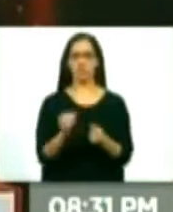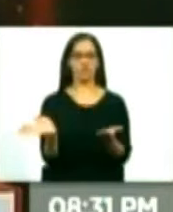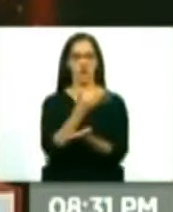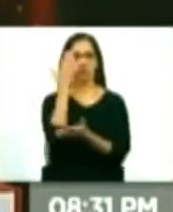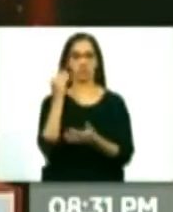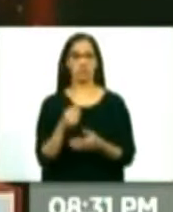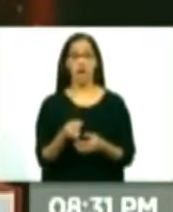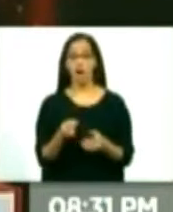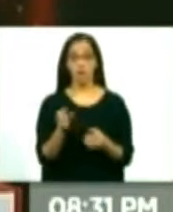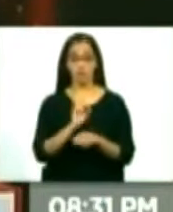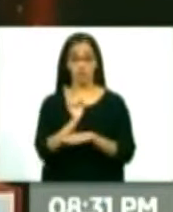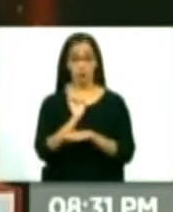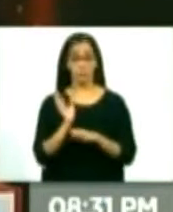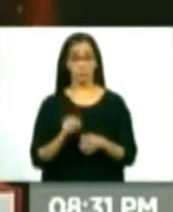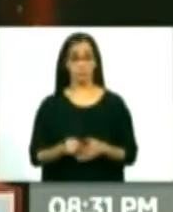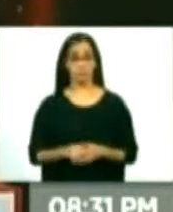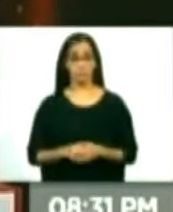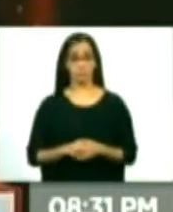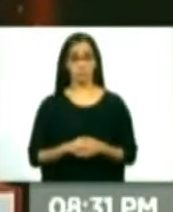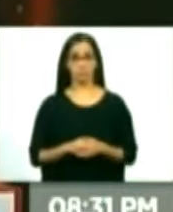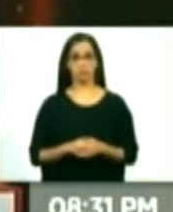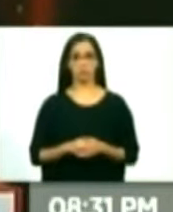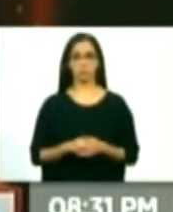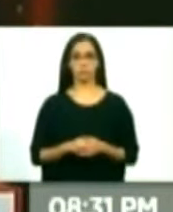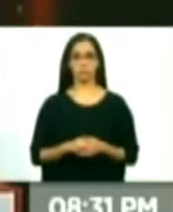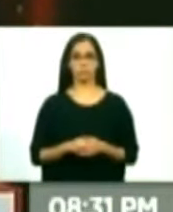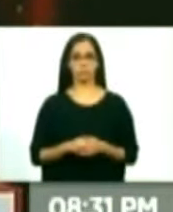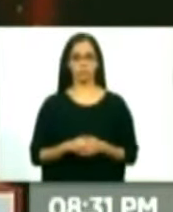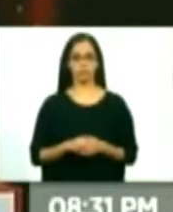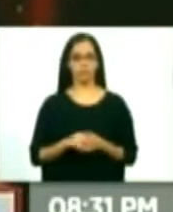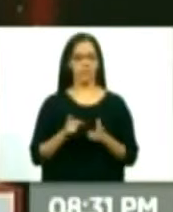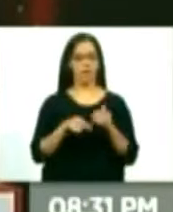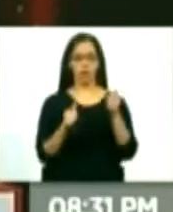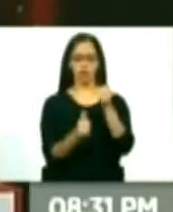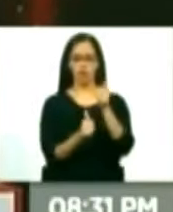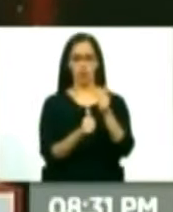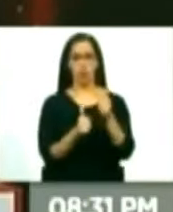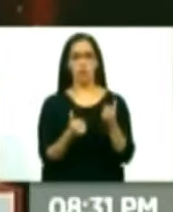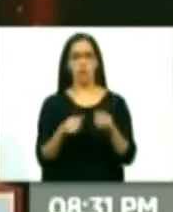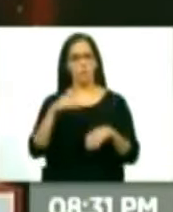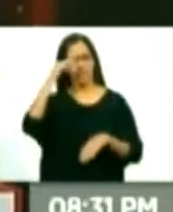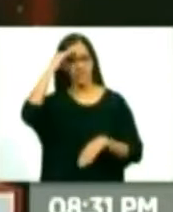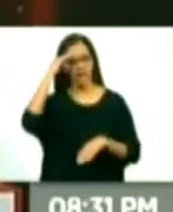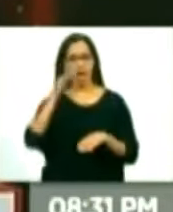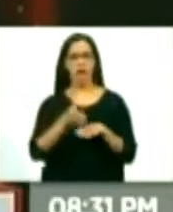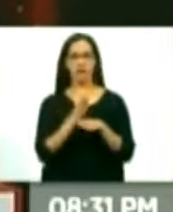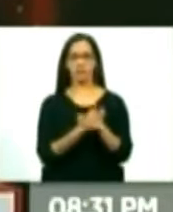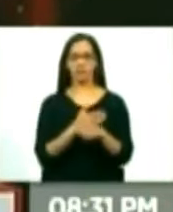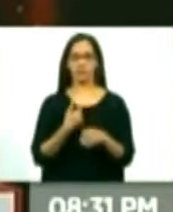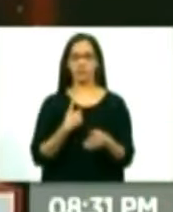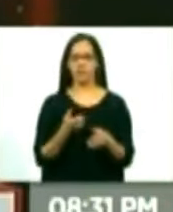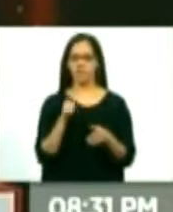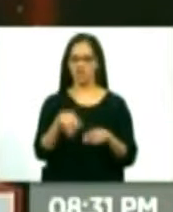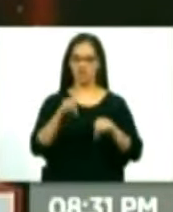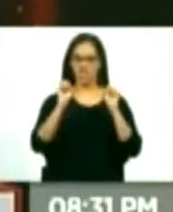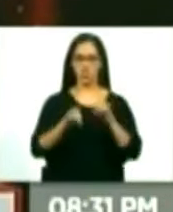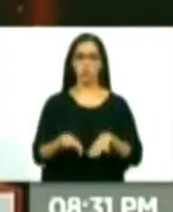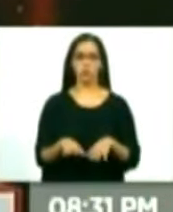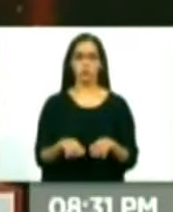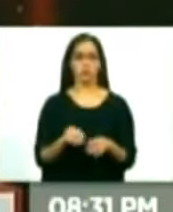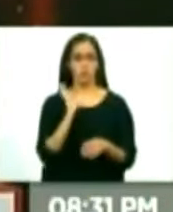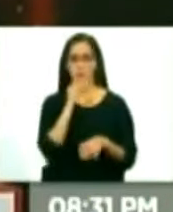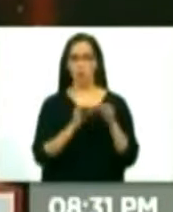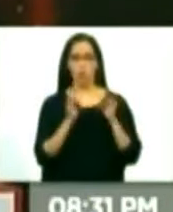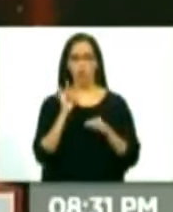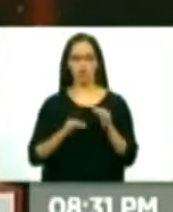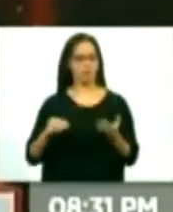condenaron. Y a los suboficiales le dieron de baja, los llamados suboficiales de aquella época, les dieron de baja, sin juicio, y